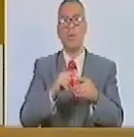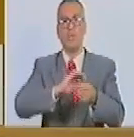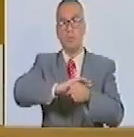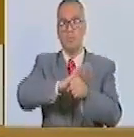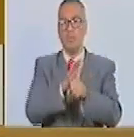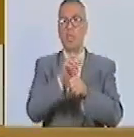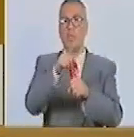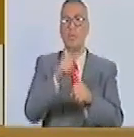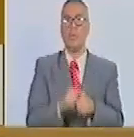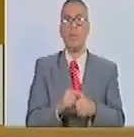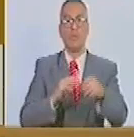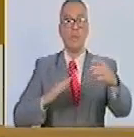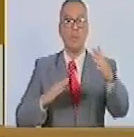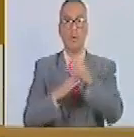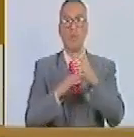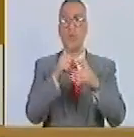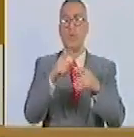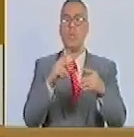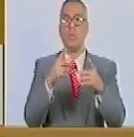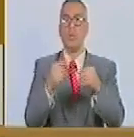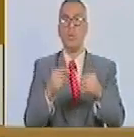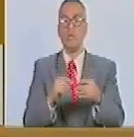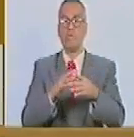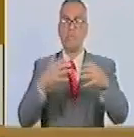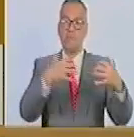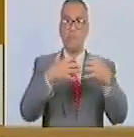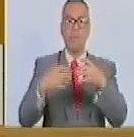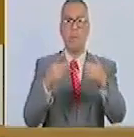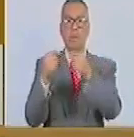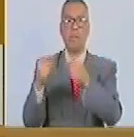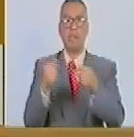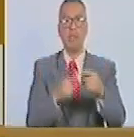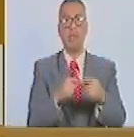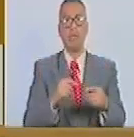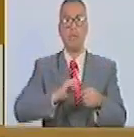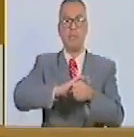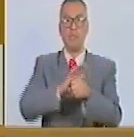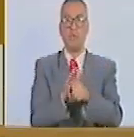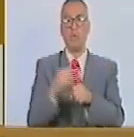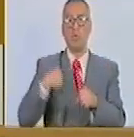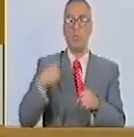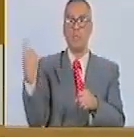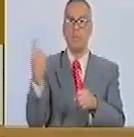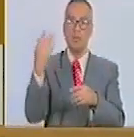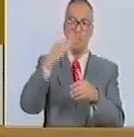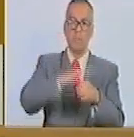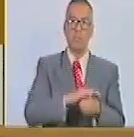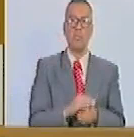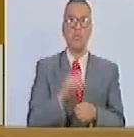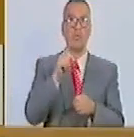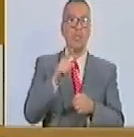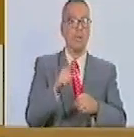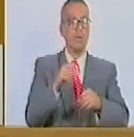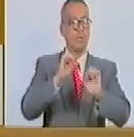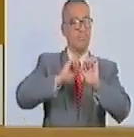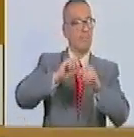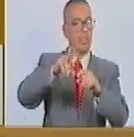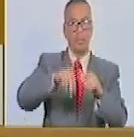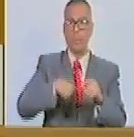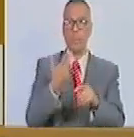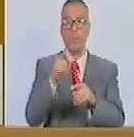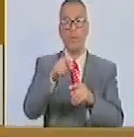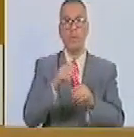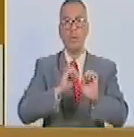pandemia, bloqueados en medio de una feroz guerra económica, el COVID se nos vino encima. Era inevitable,